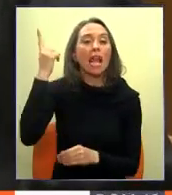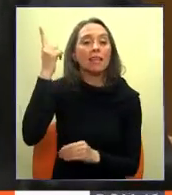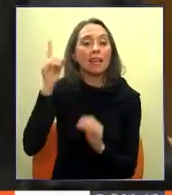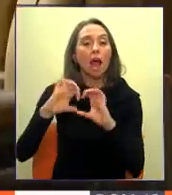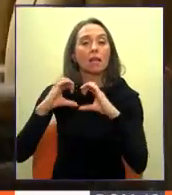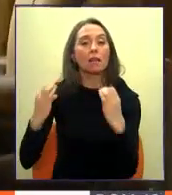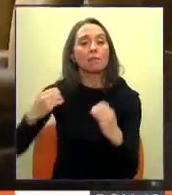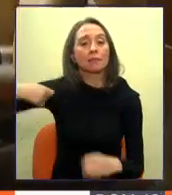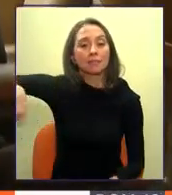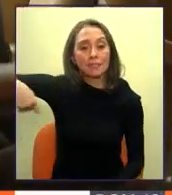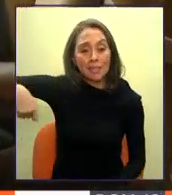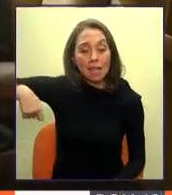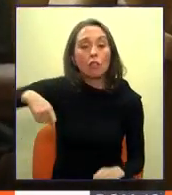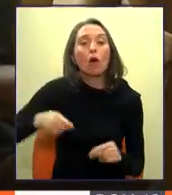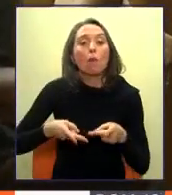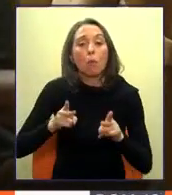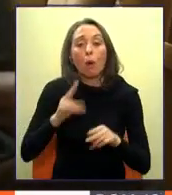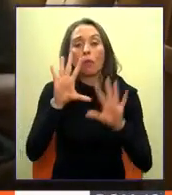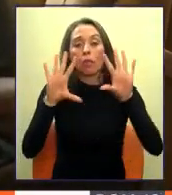permite el retiro parcial de ahorros previsionales